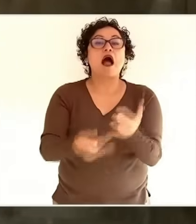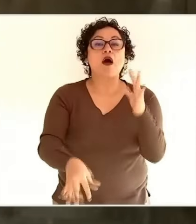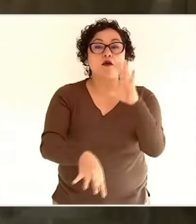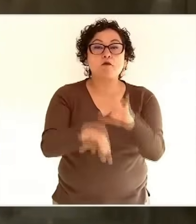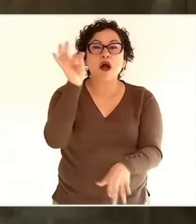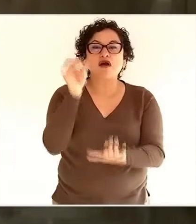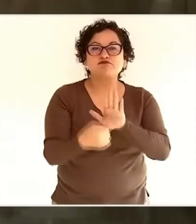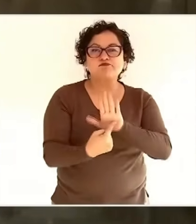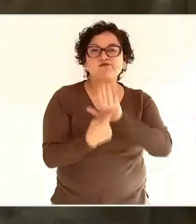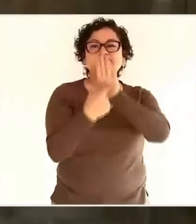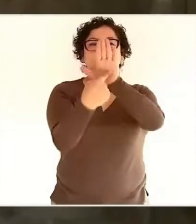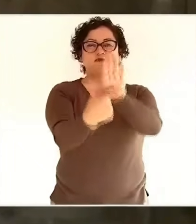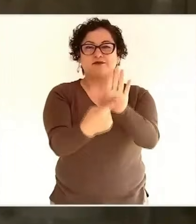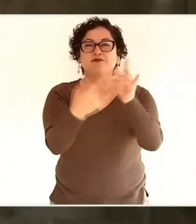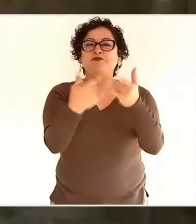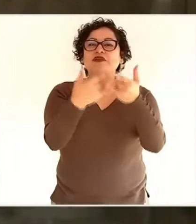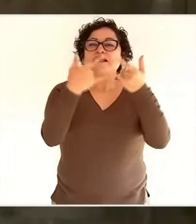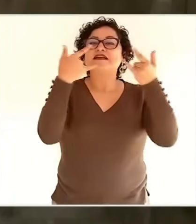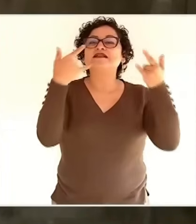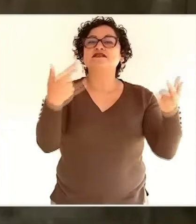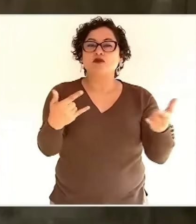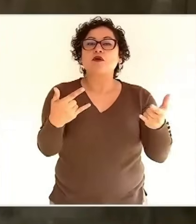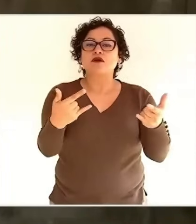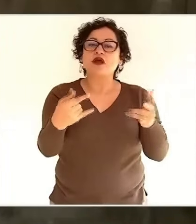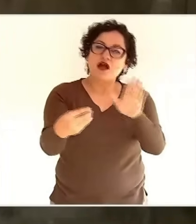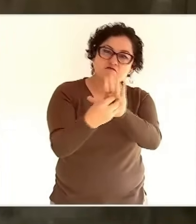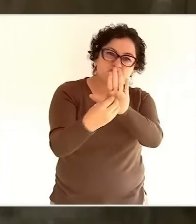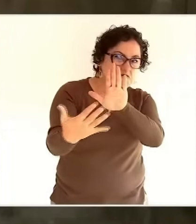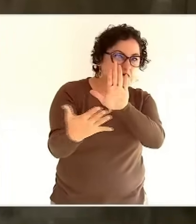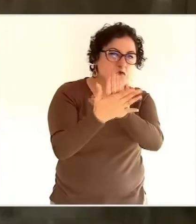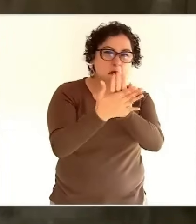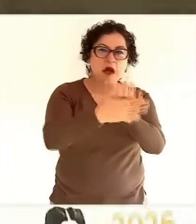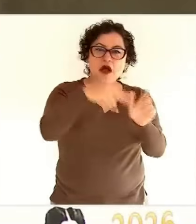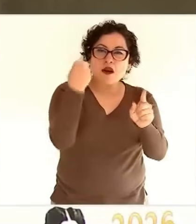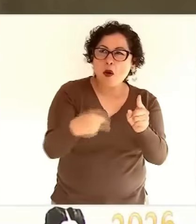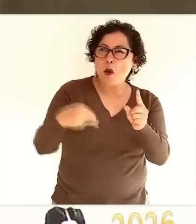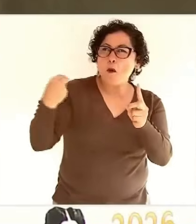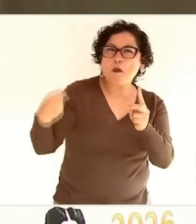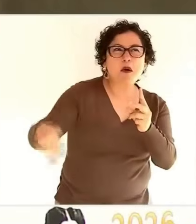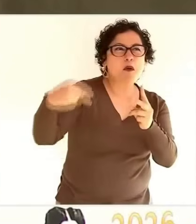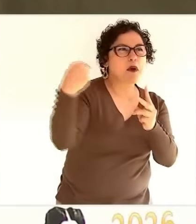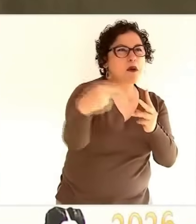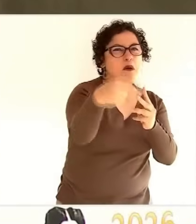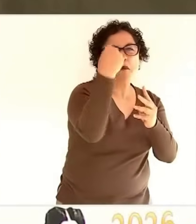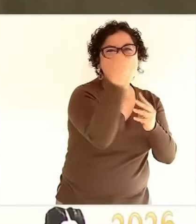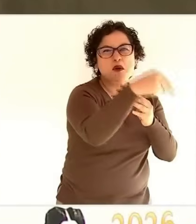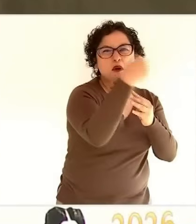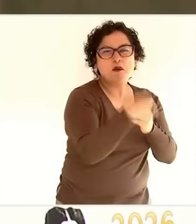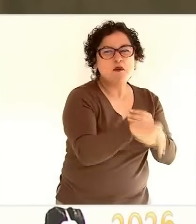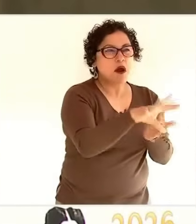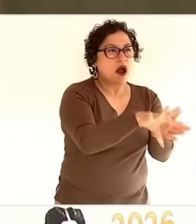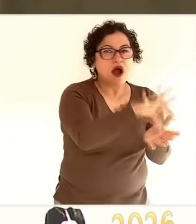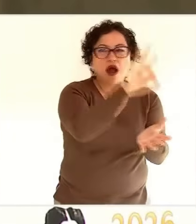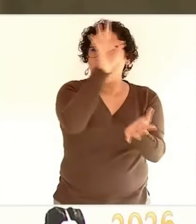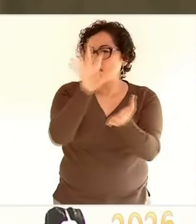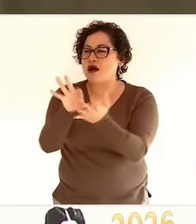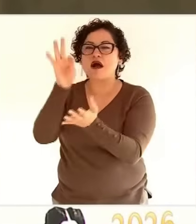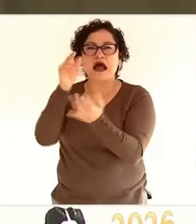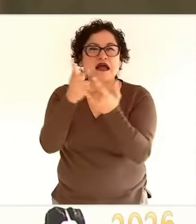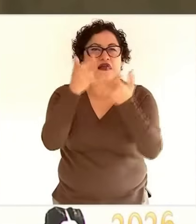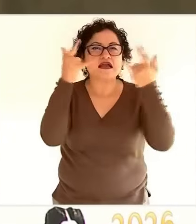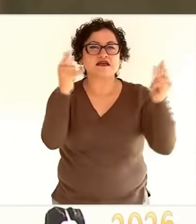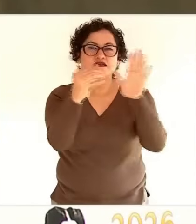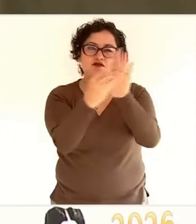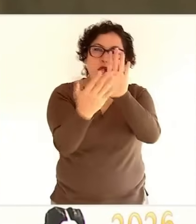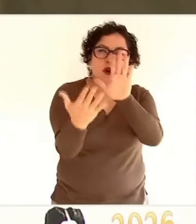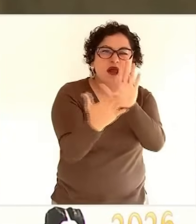historia que empieza a decir sus nombres, que recupera sus voces y que las coloca en el lugar que